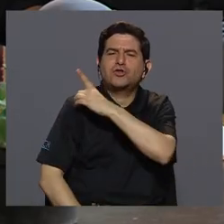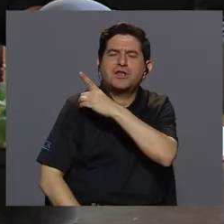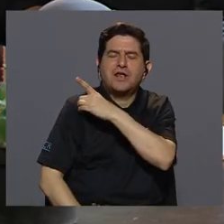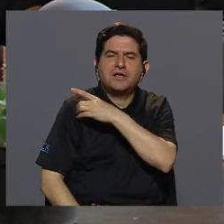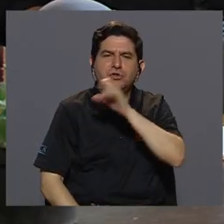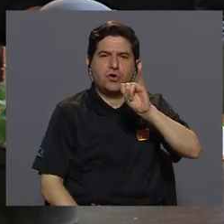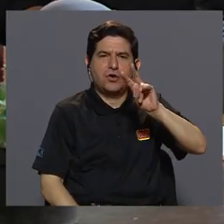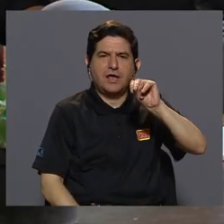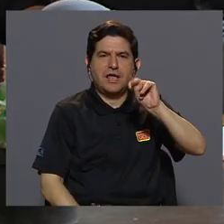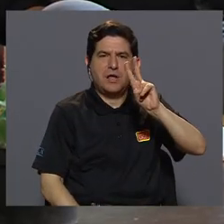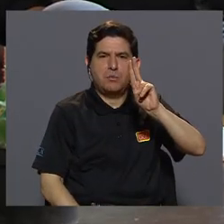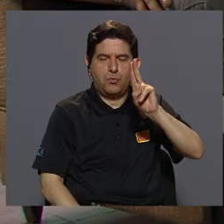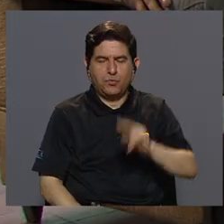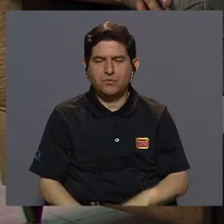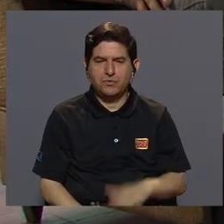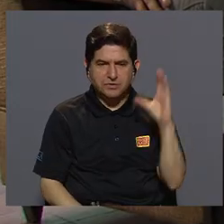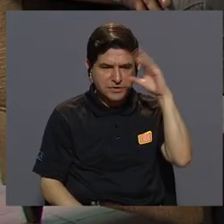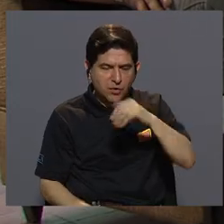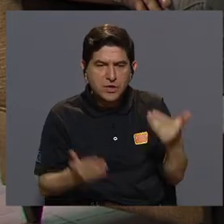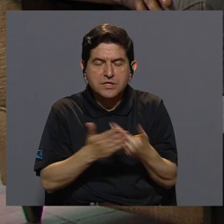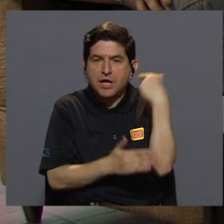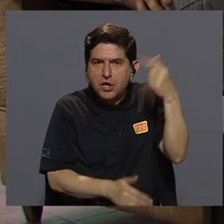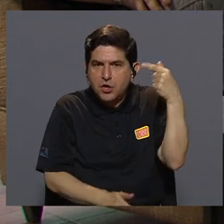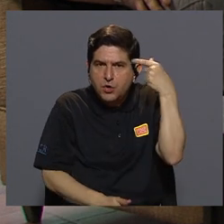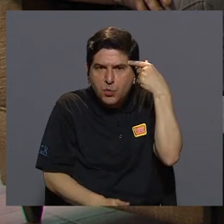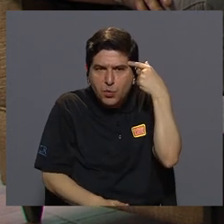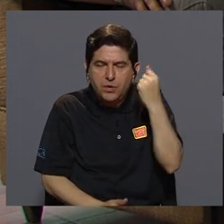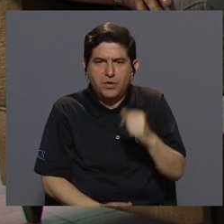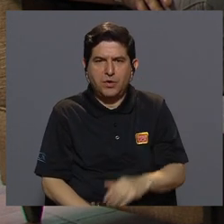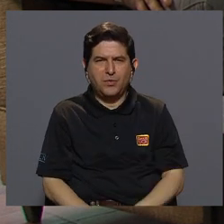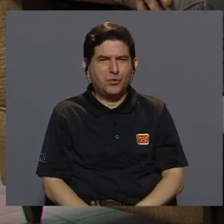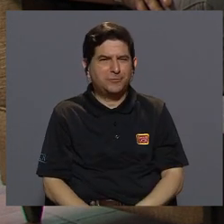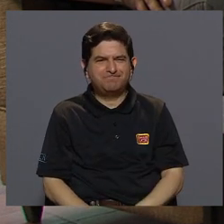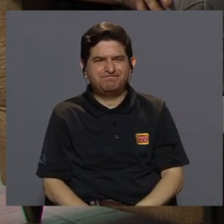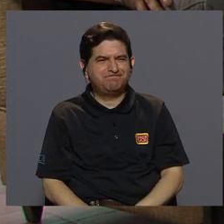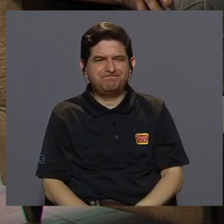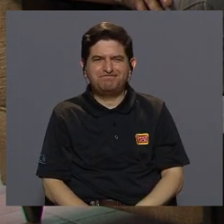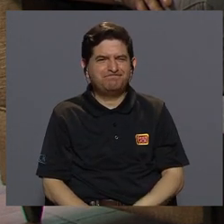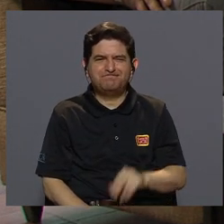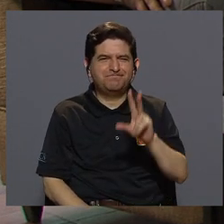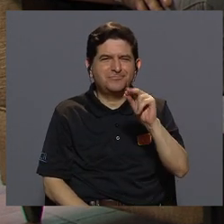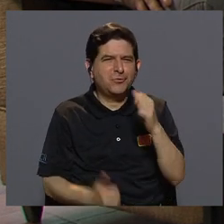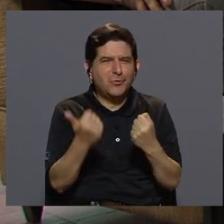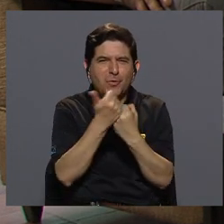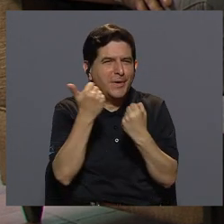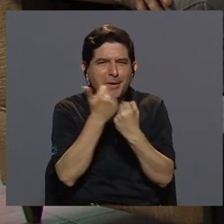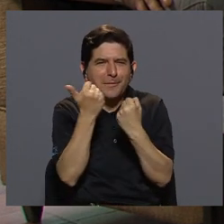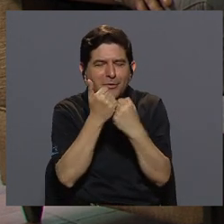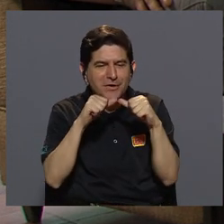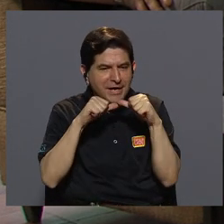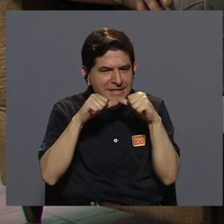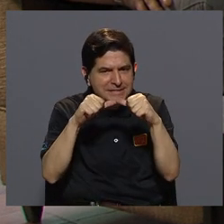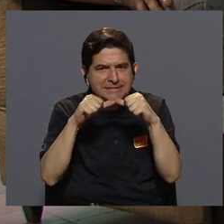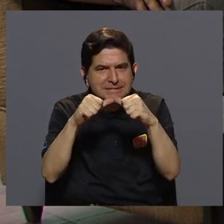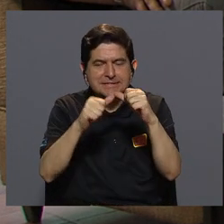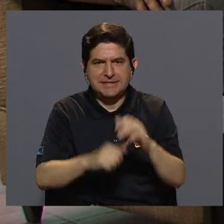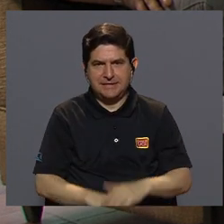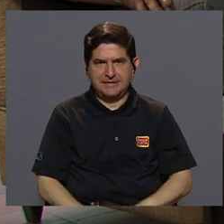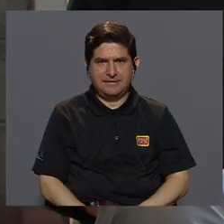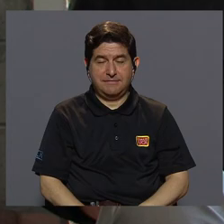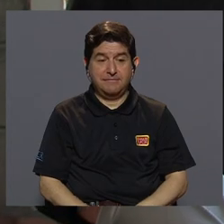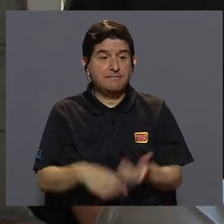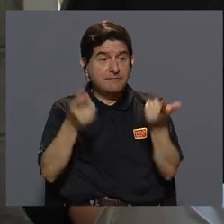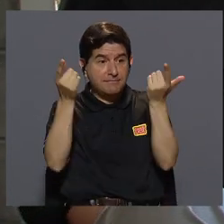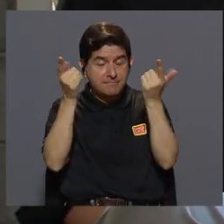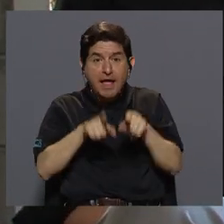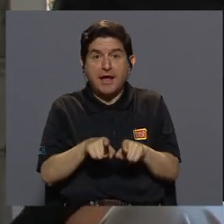IMBU, él se da cuenta de que la nueva administración no le va a respaldar para que continúe, y